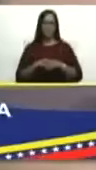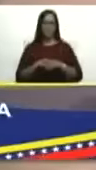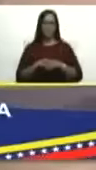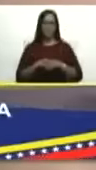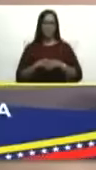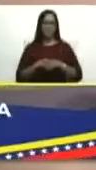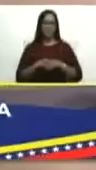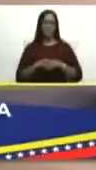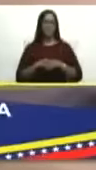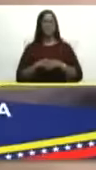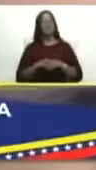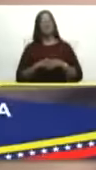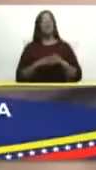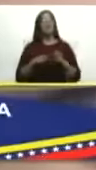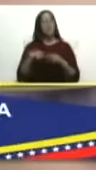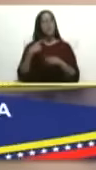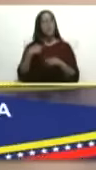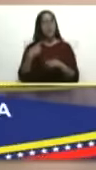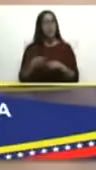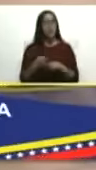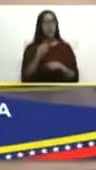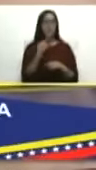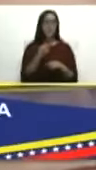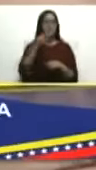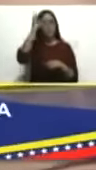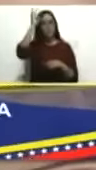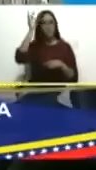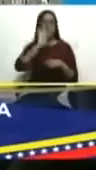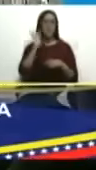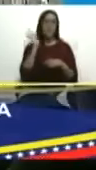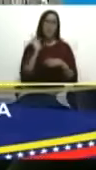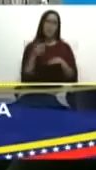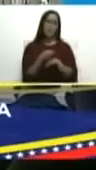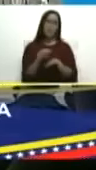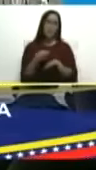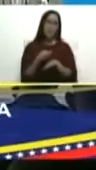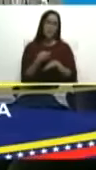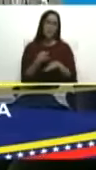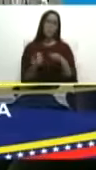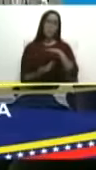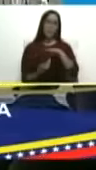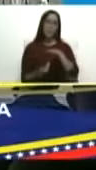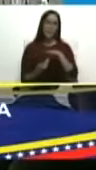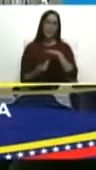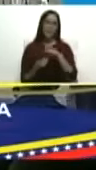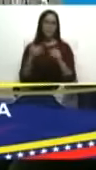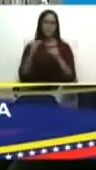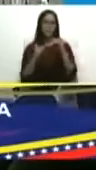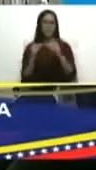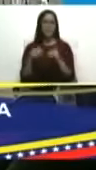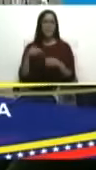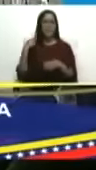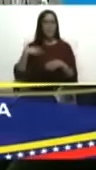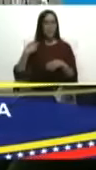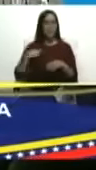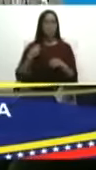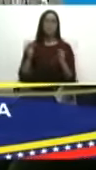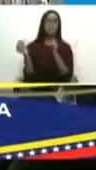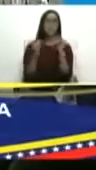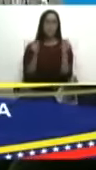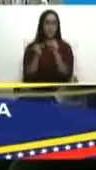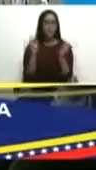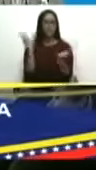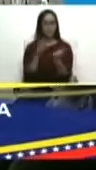Y más adelante dice el Consejo Federal de Gobierno, con base en los desequilibrios regionales, discutirá y